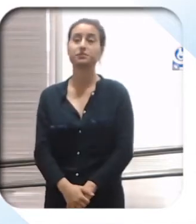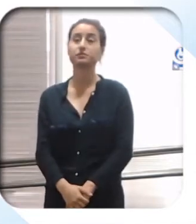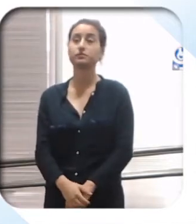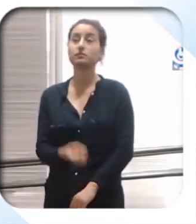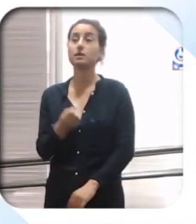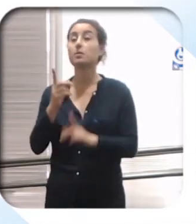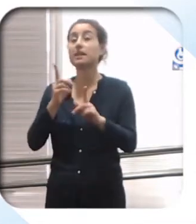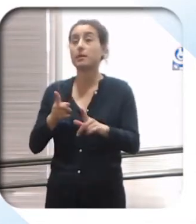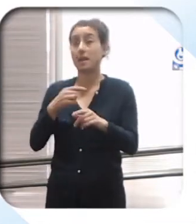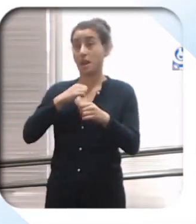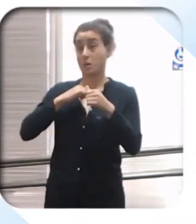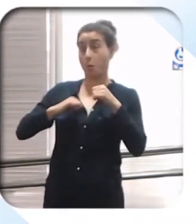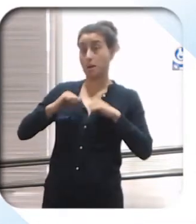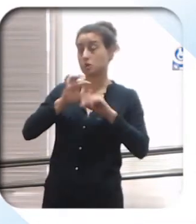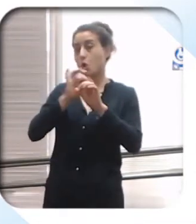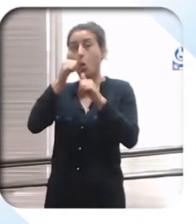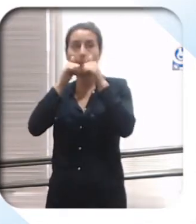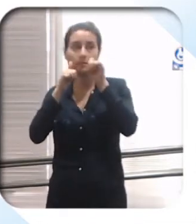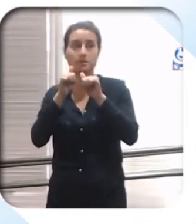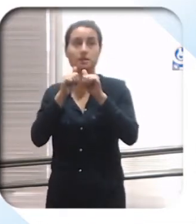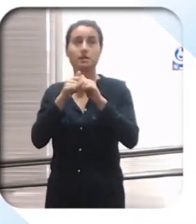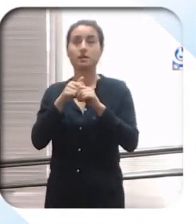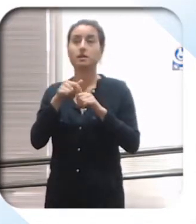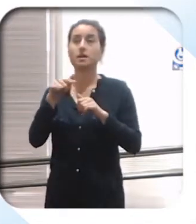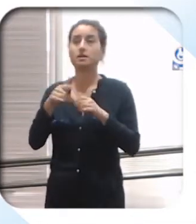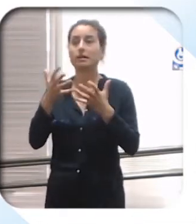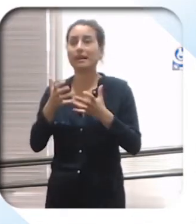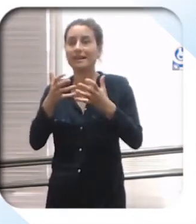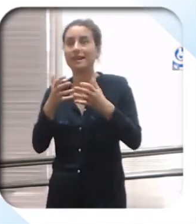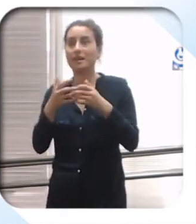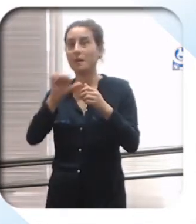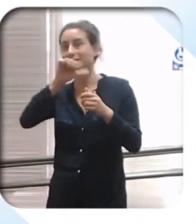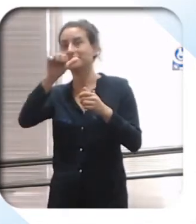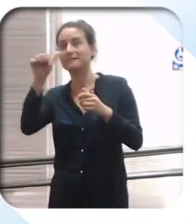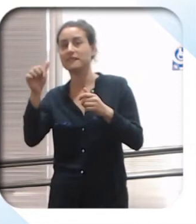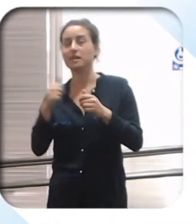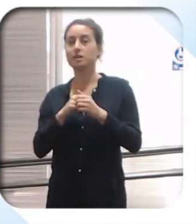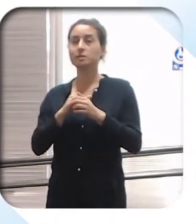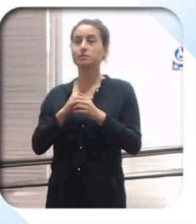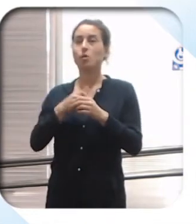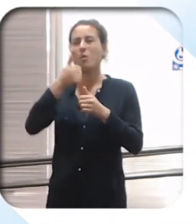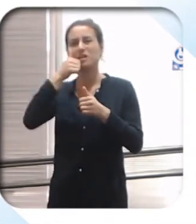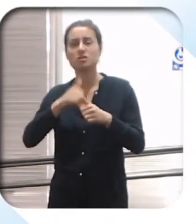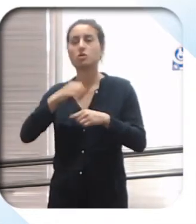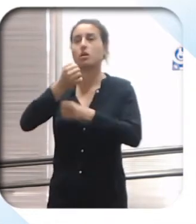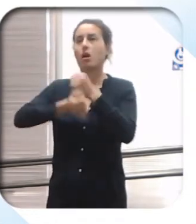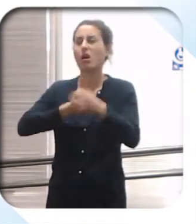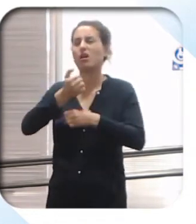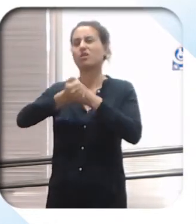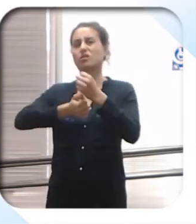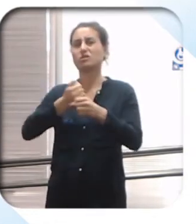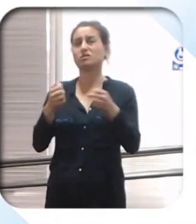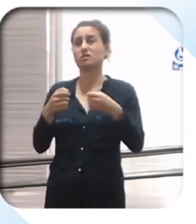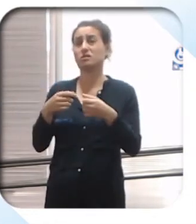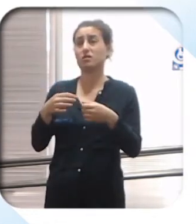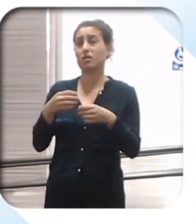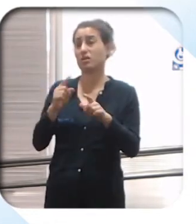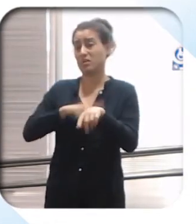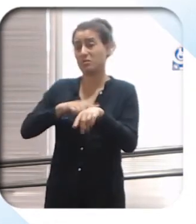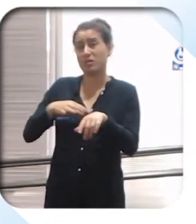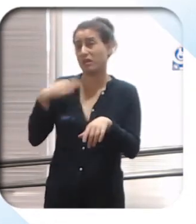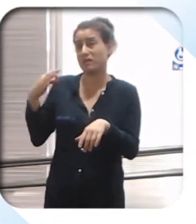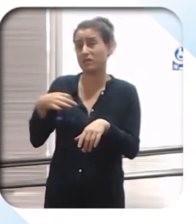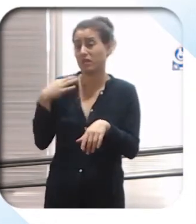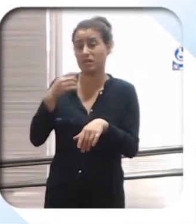también en esas intervenciones, en estos intentos que llevan años u operación tras operación, se nos va tiempo de vida para